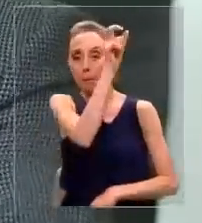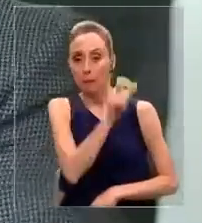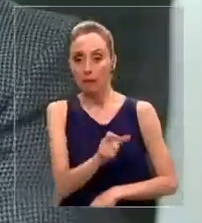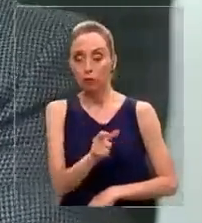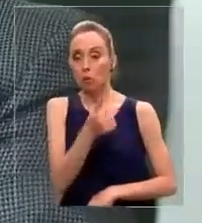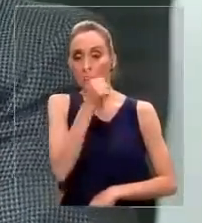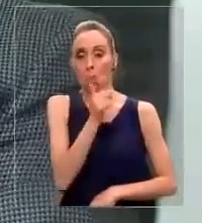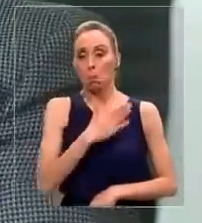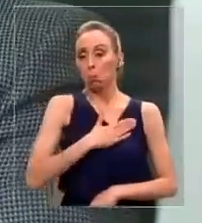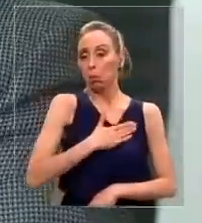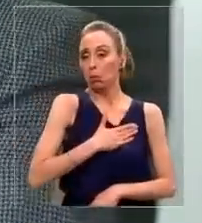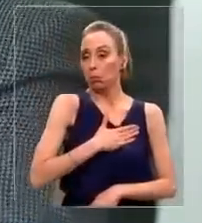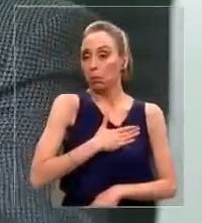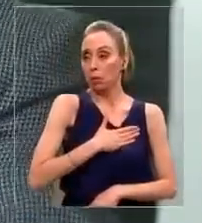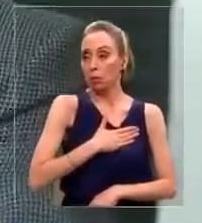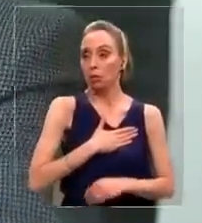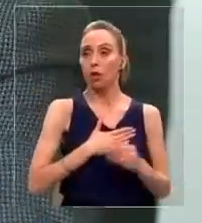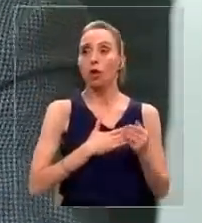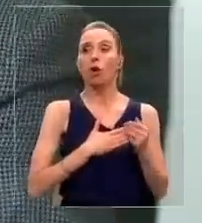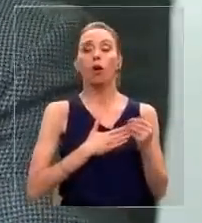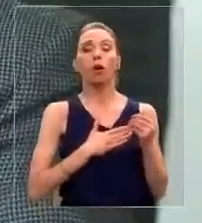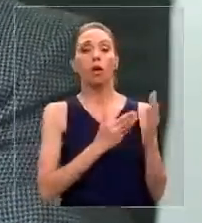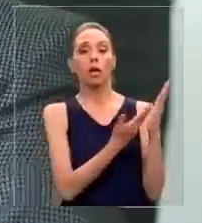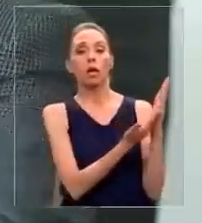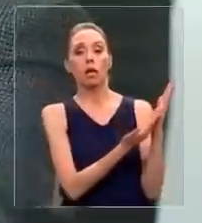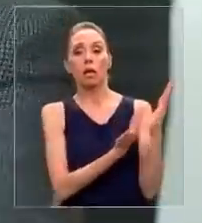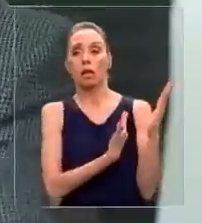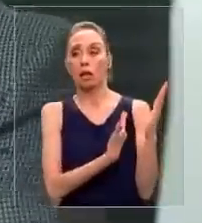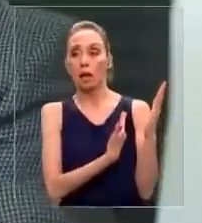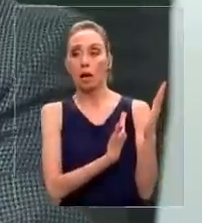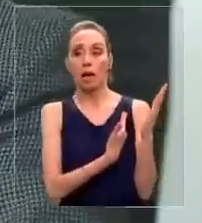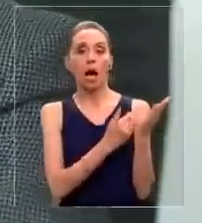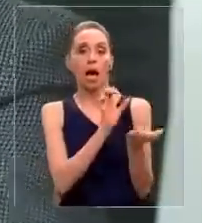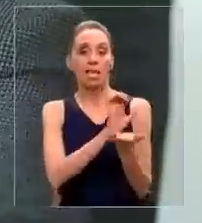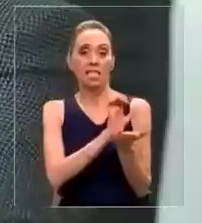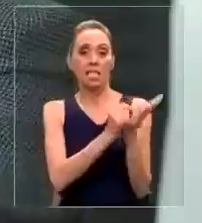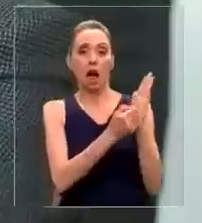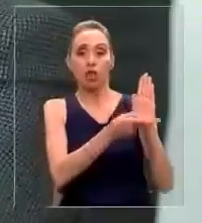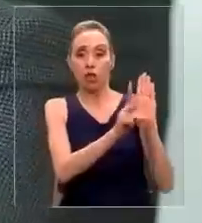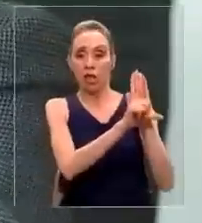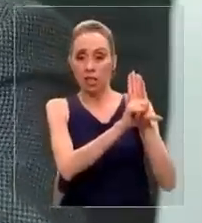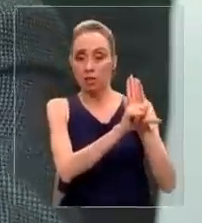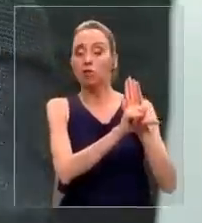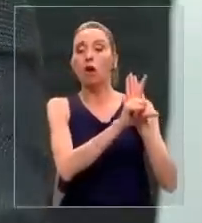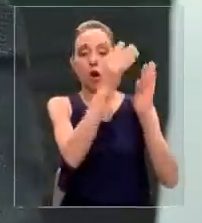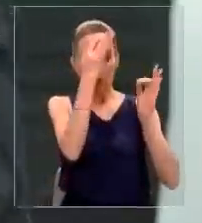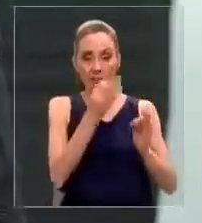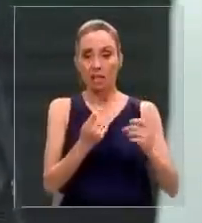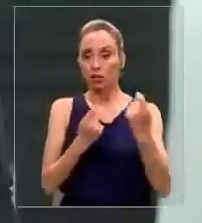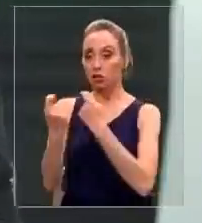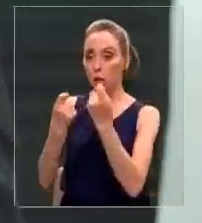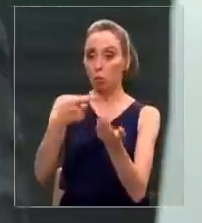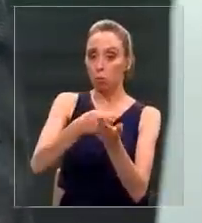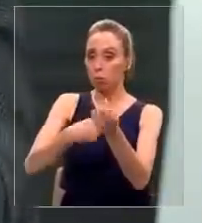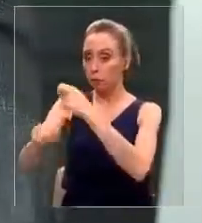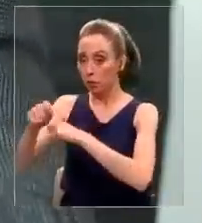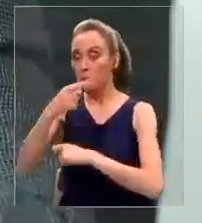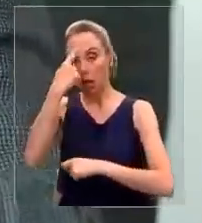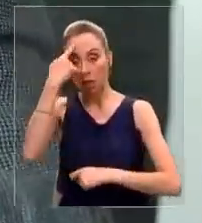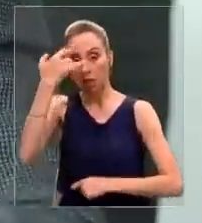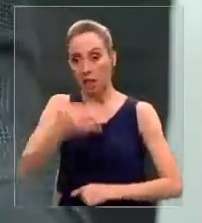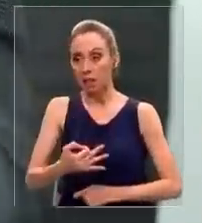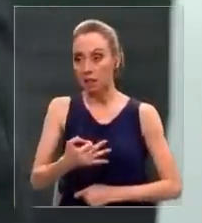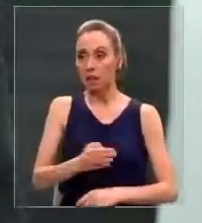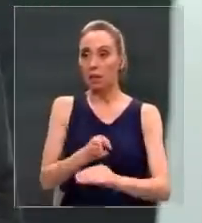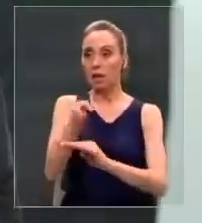la intimidad, con la libertad que te da el Estado de Derecho de tomar decisiones comerciales, toma la decisión comercial de